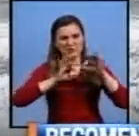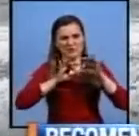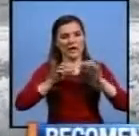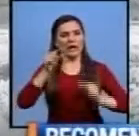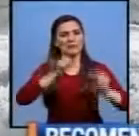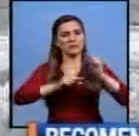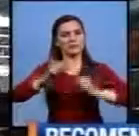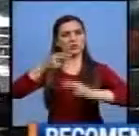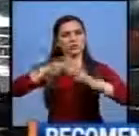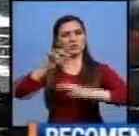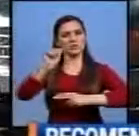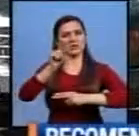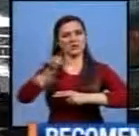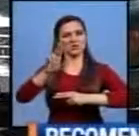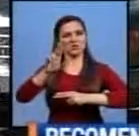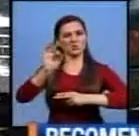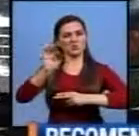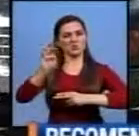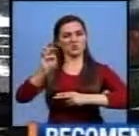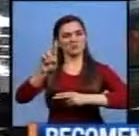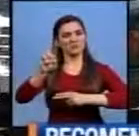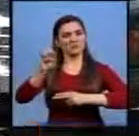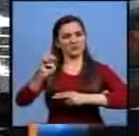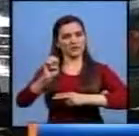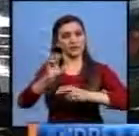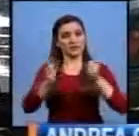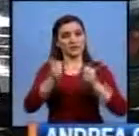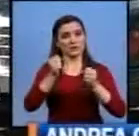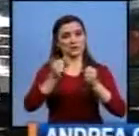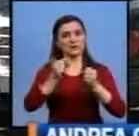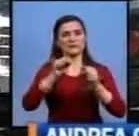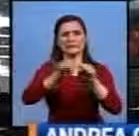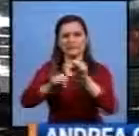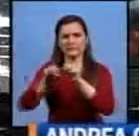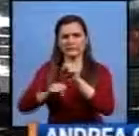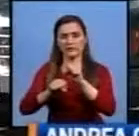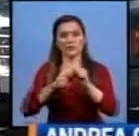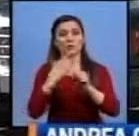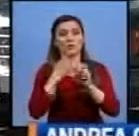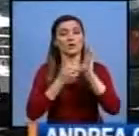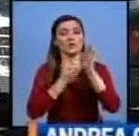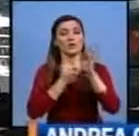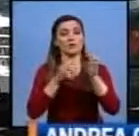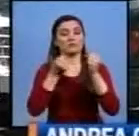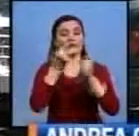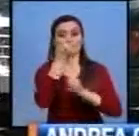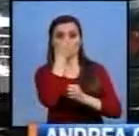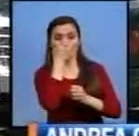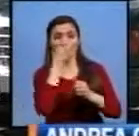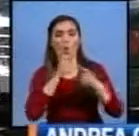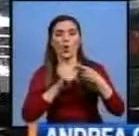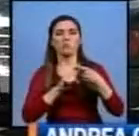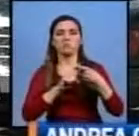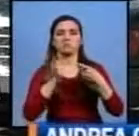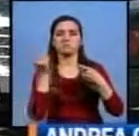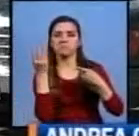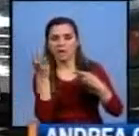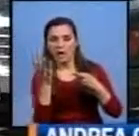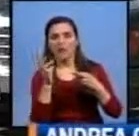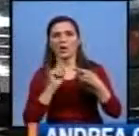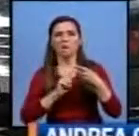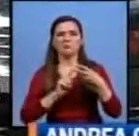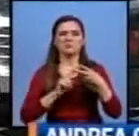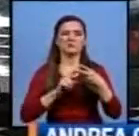azufre. Todos los vehículos son sensibles a la ceniza, pero sí los que tienen colores más fuertes, como en este caso el rojo, el negro, el blanco es